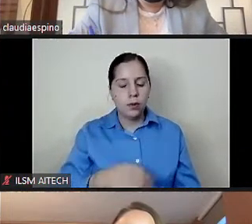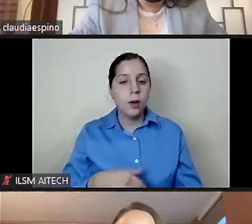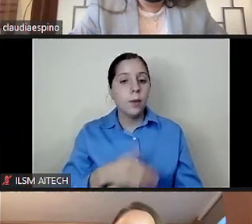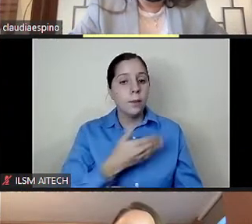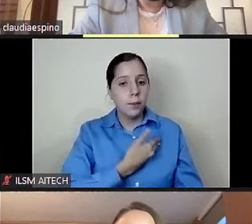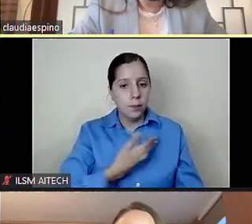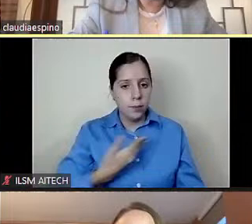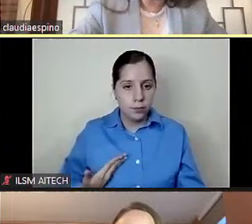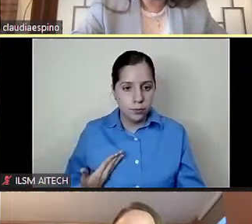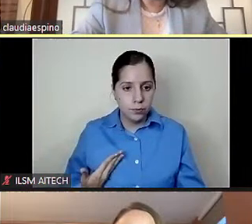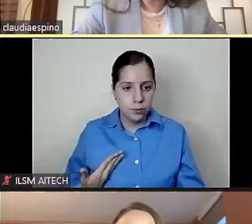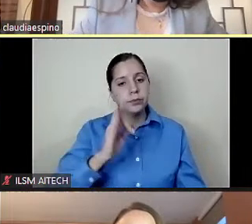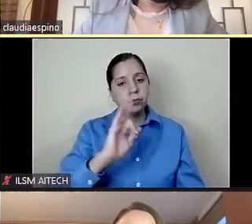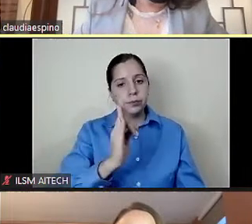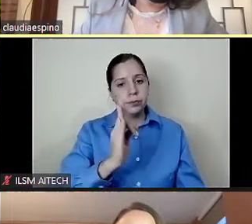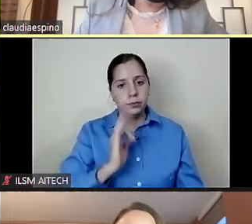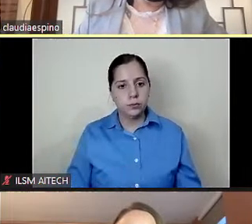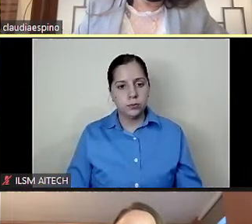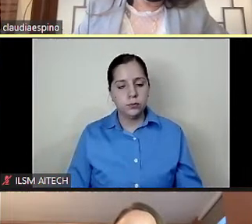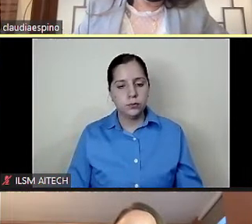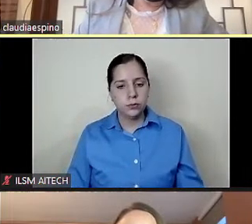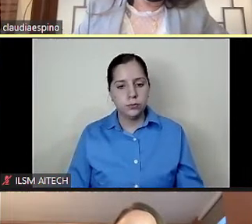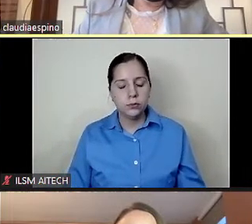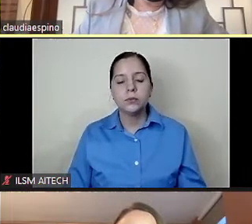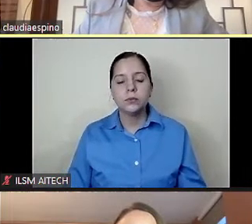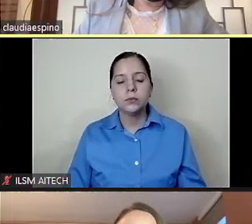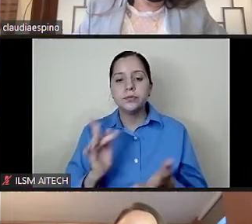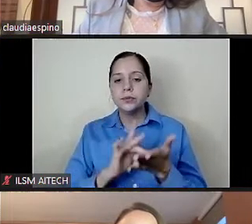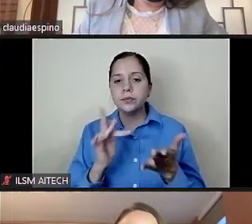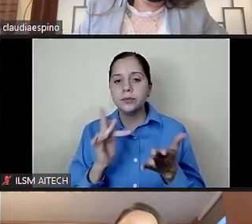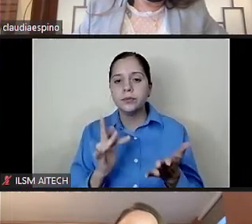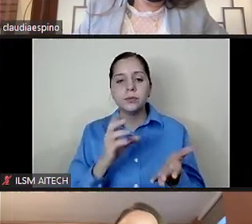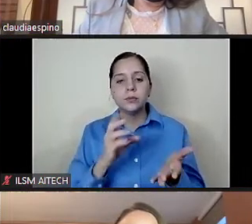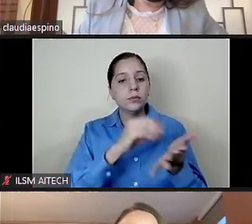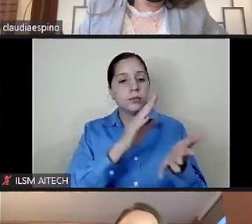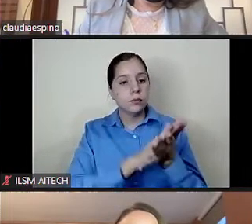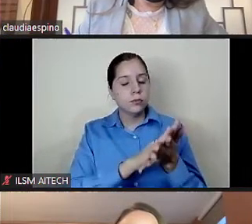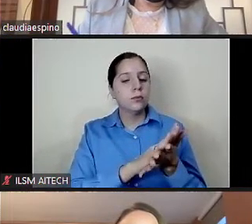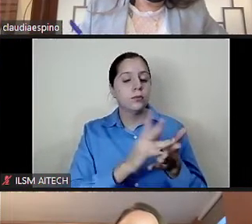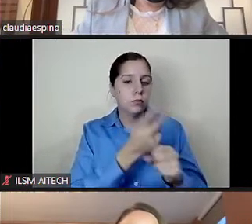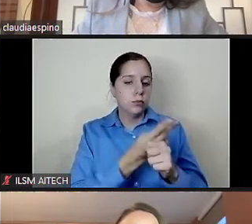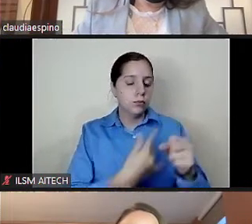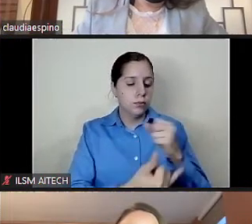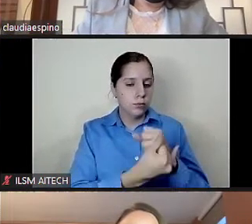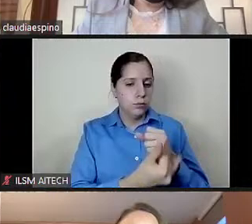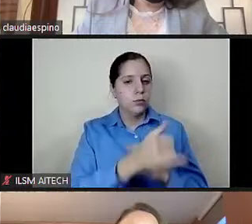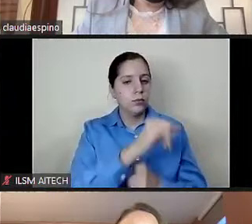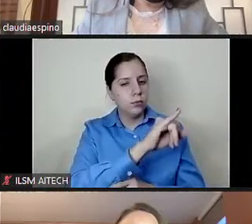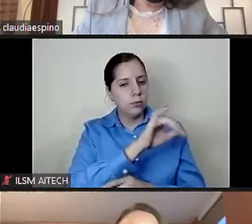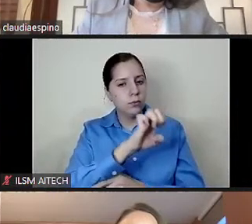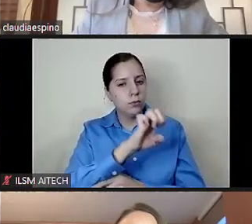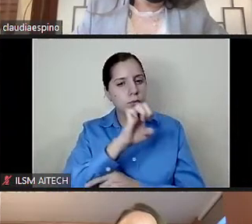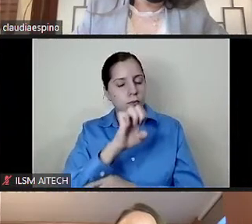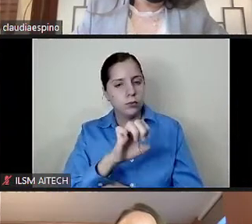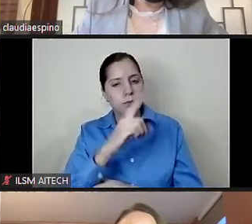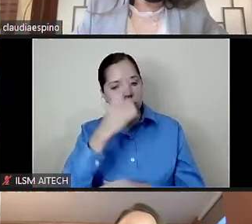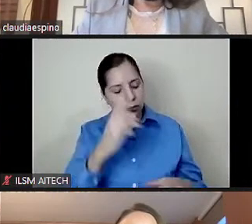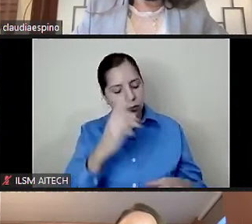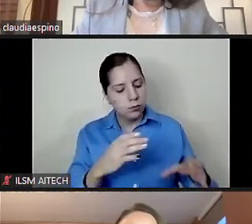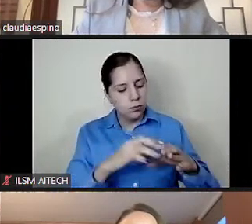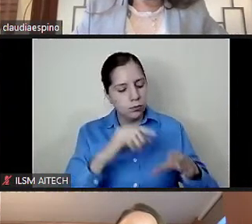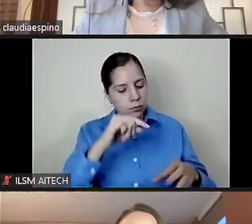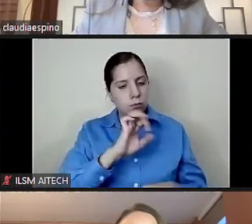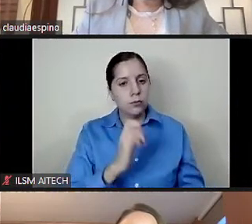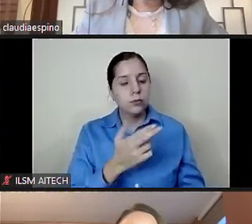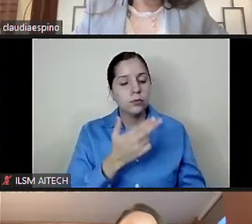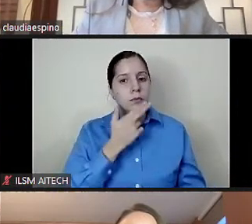Presidenta. A favor. Gracias. Se certifica que el proyecto de resolución del Consejo Estatal del Instituto Estatal Electoral de Chihuahua